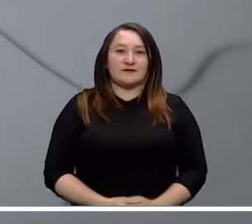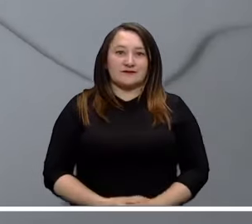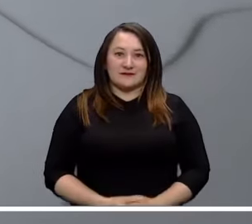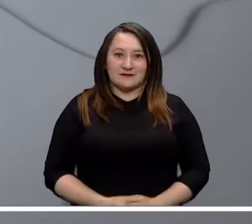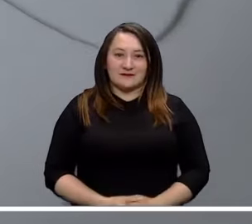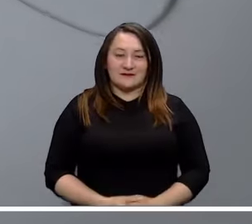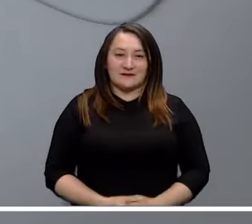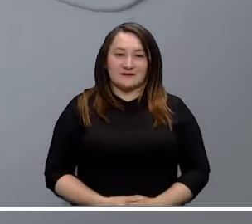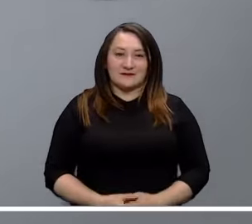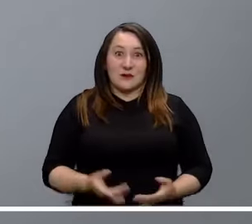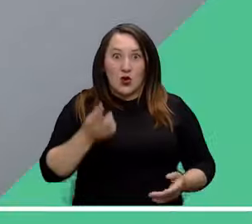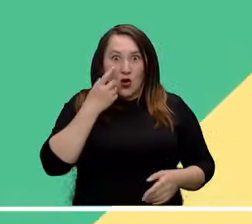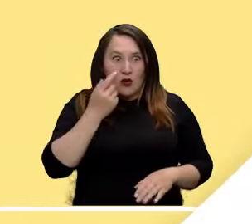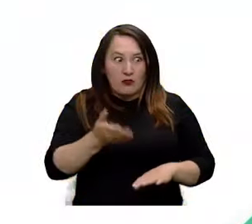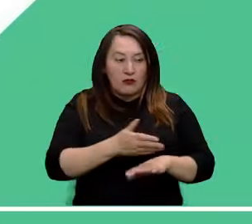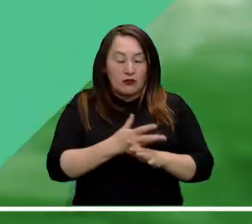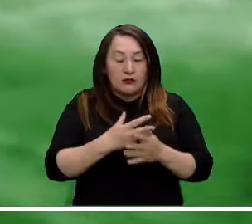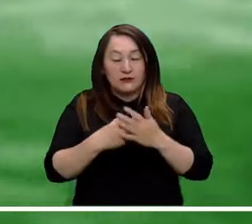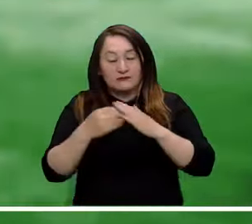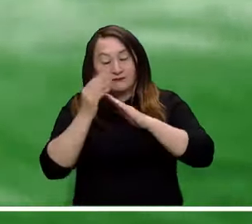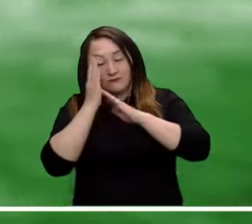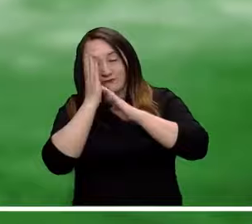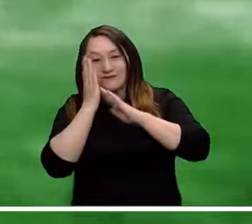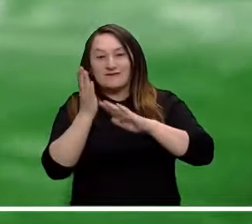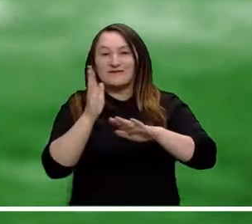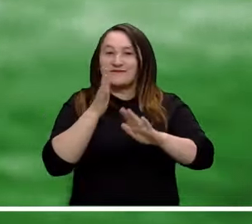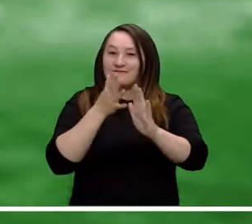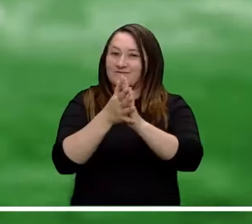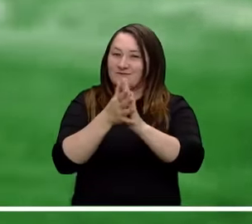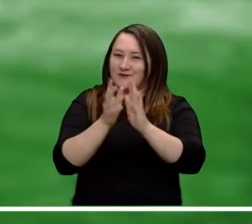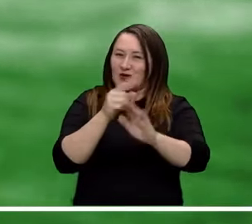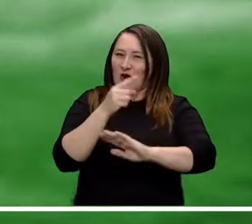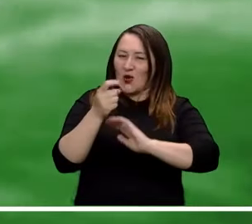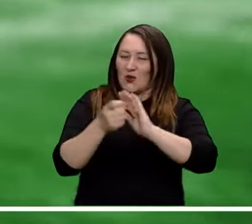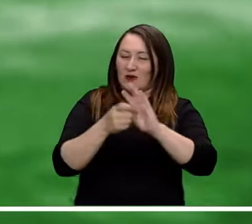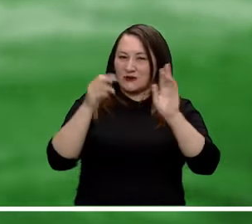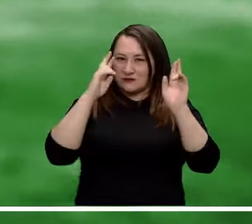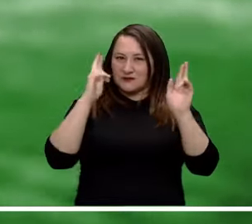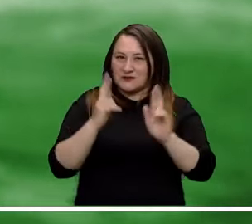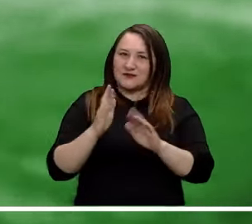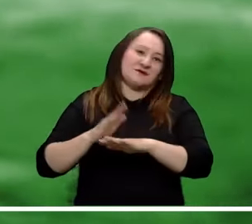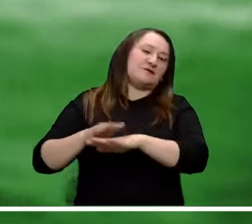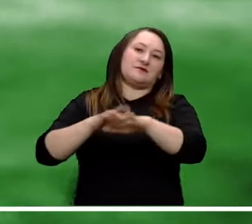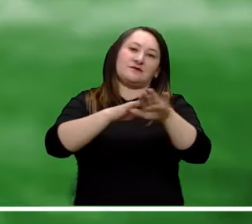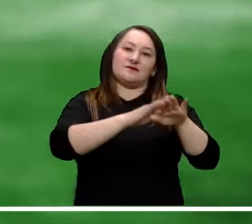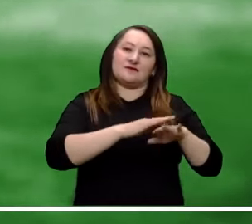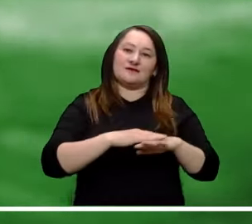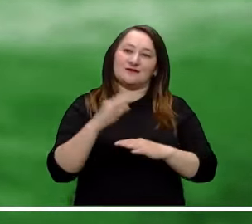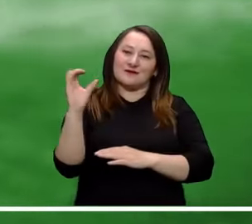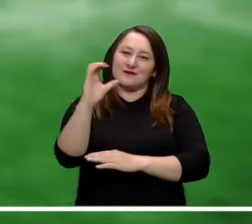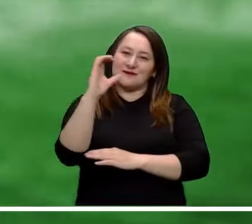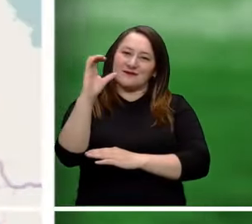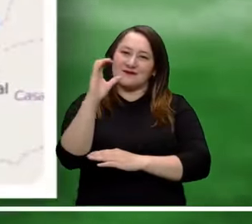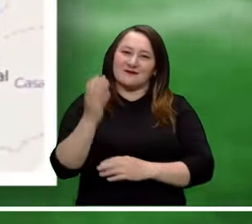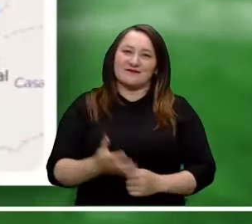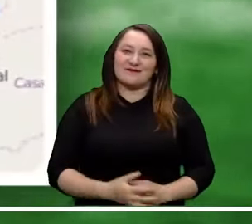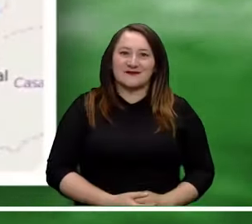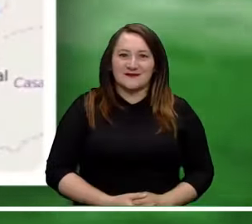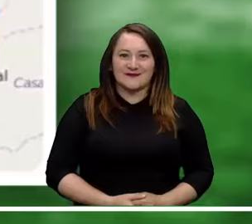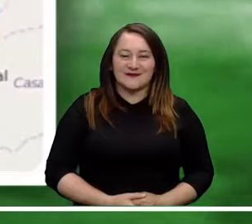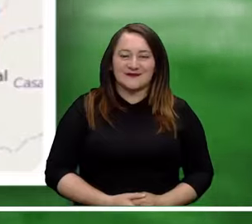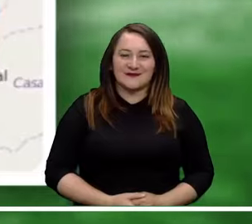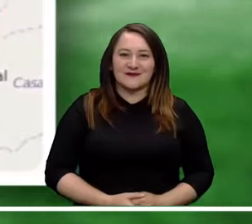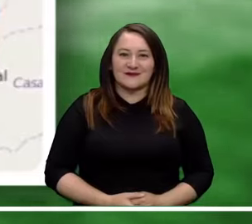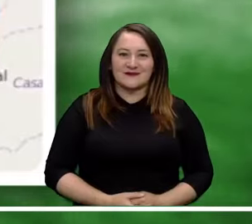grados centígrados. Váyase a dormir informado con el resumen de las alertas meteorológicas activas